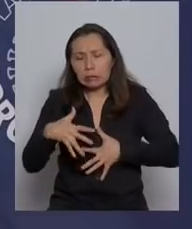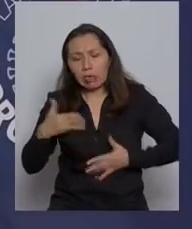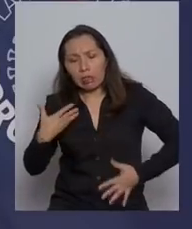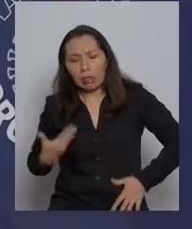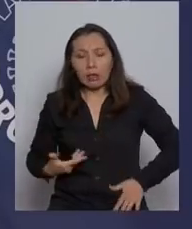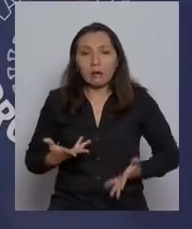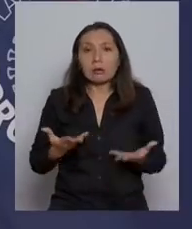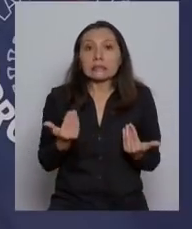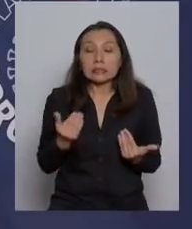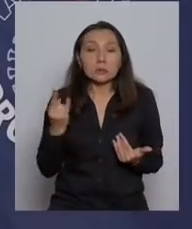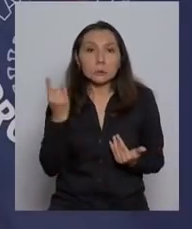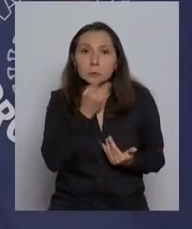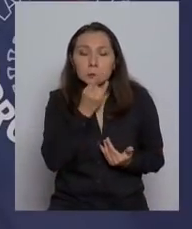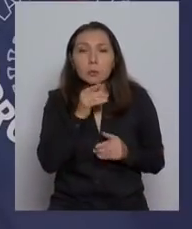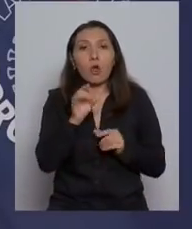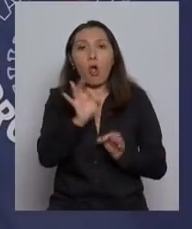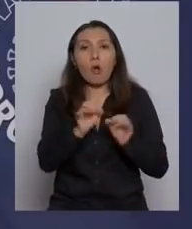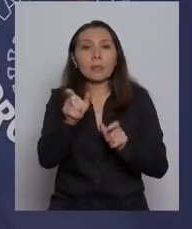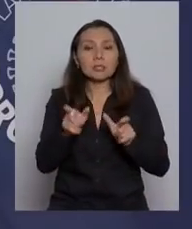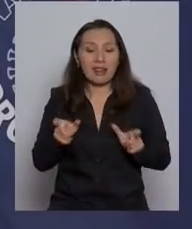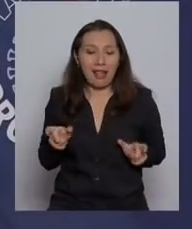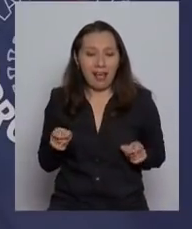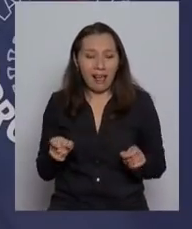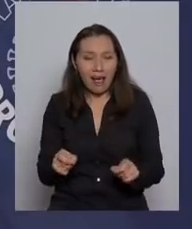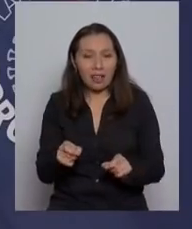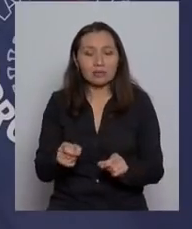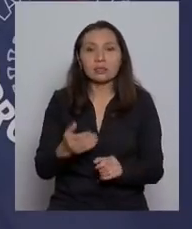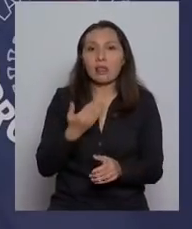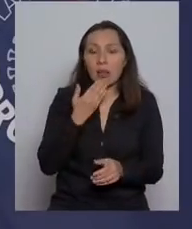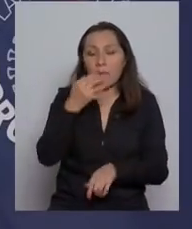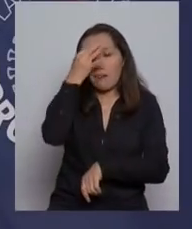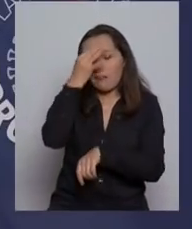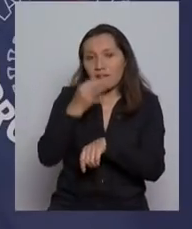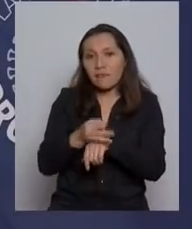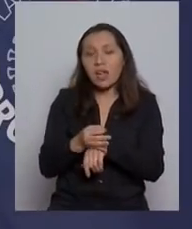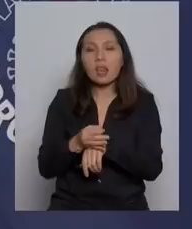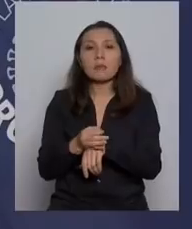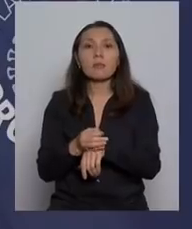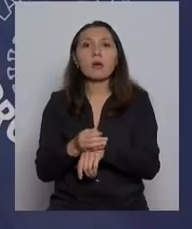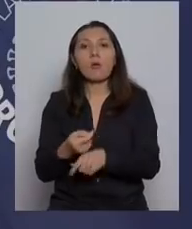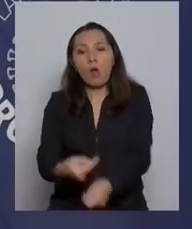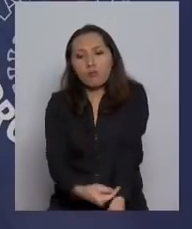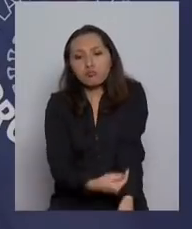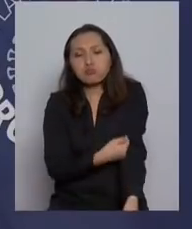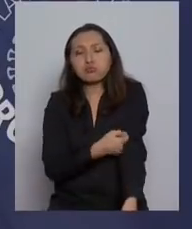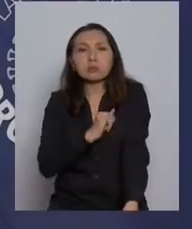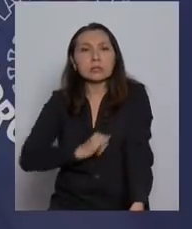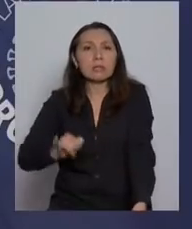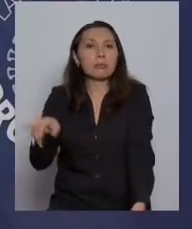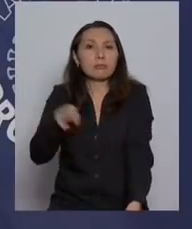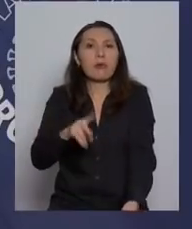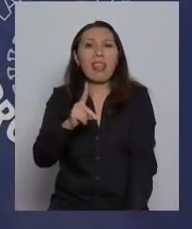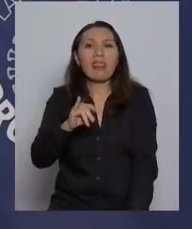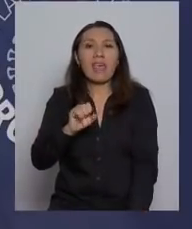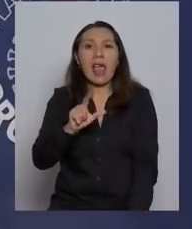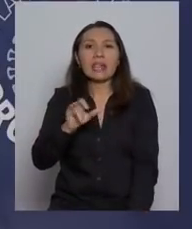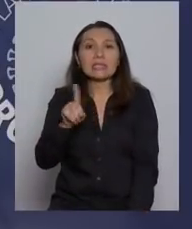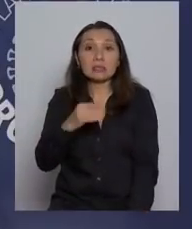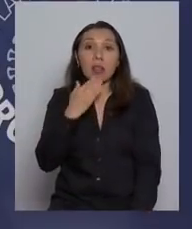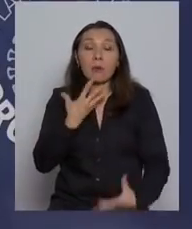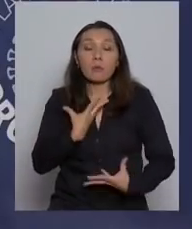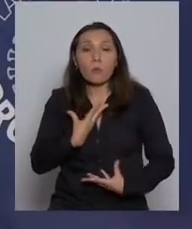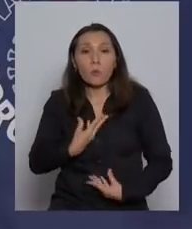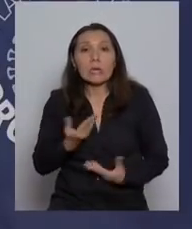urgencia, pacientes que son tratados por cáncer, pacientes que están en una unidad de diálisis crónica donde muchas veces hay anemia